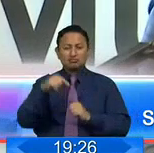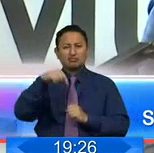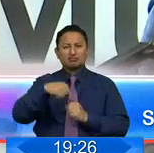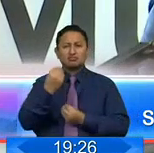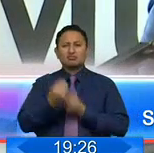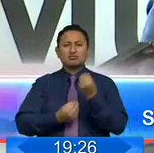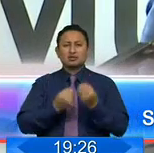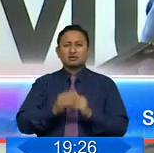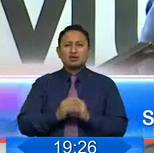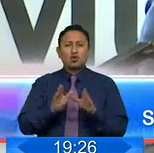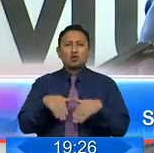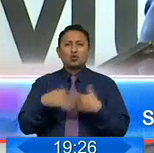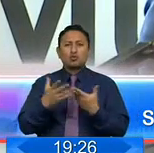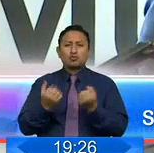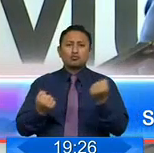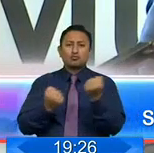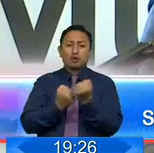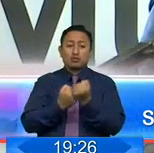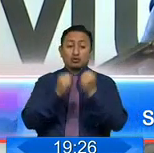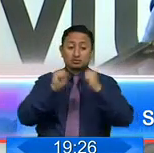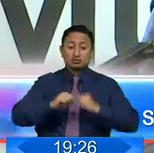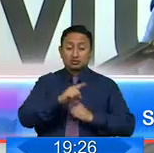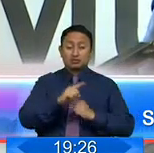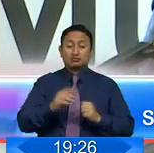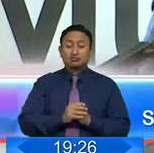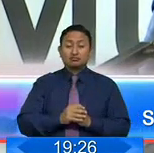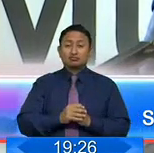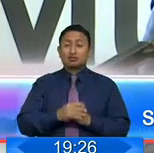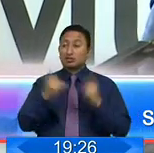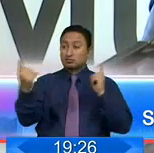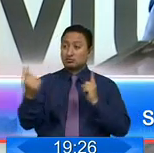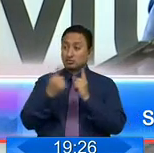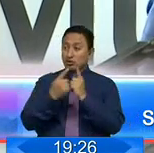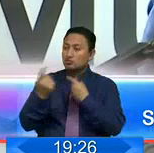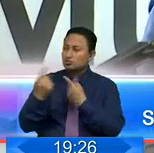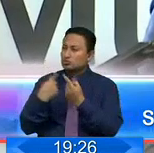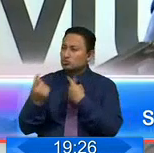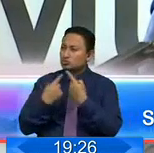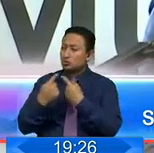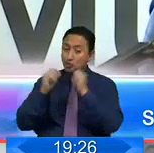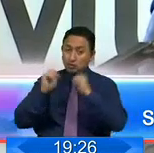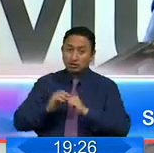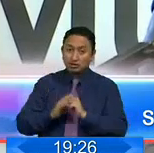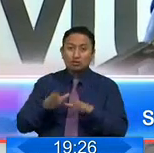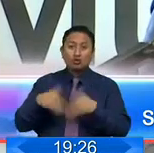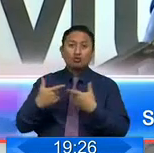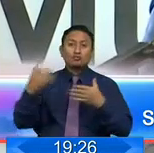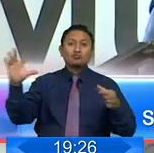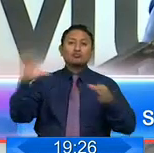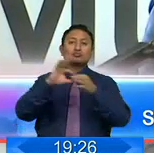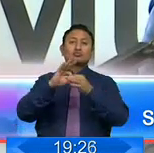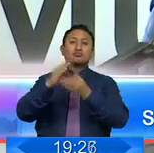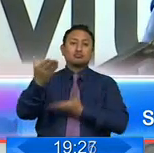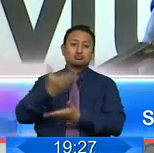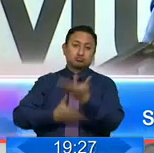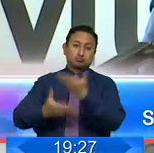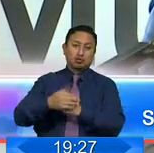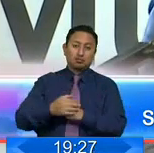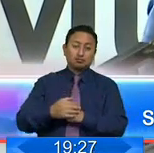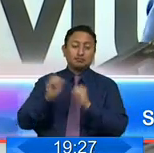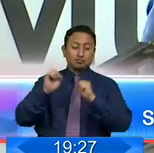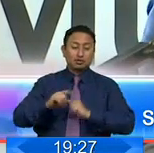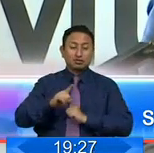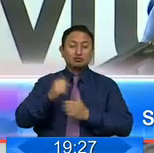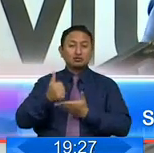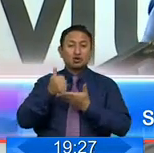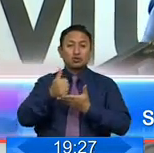sus potencialidades, sus fortalezas, conocerse mutuamente y explorar vías de colaboración para desarrollar proyectos conjuntos y estratégicos